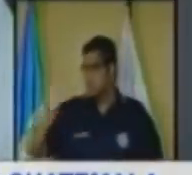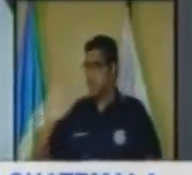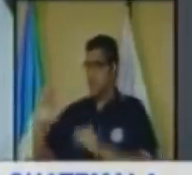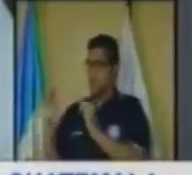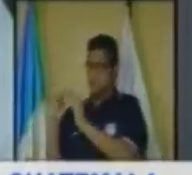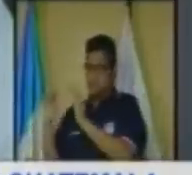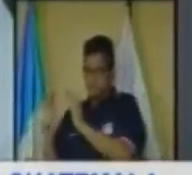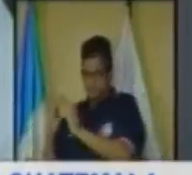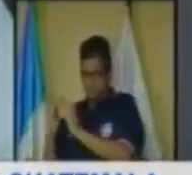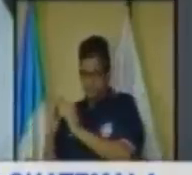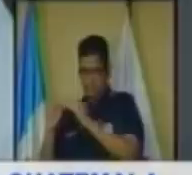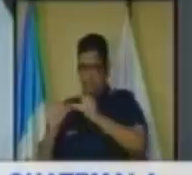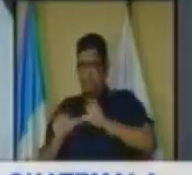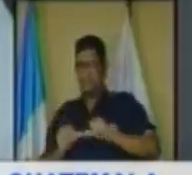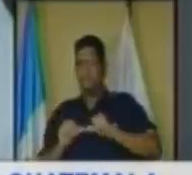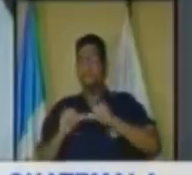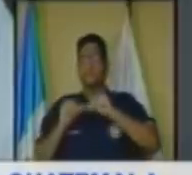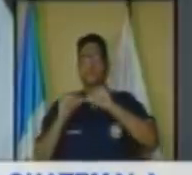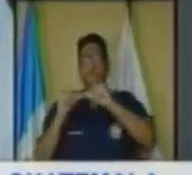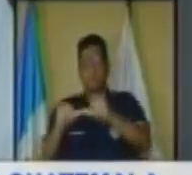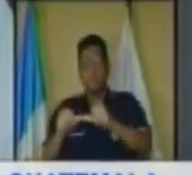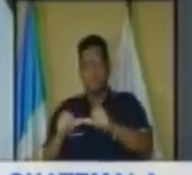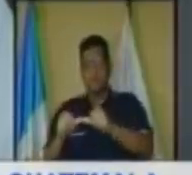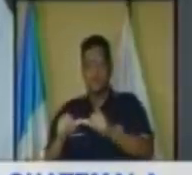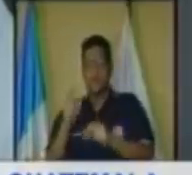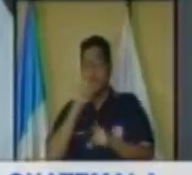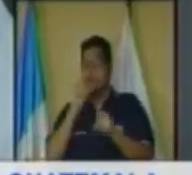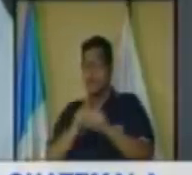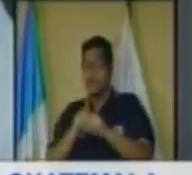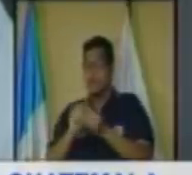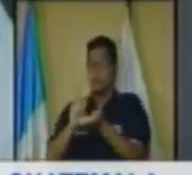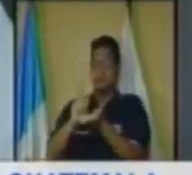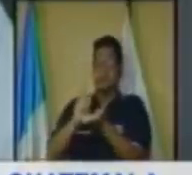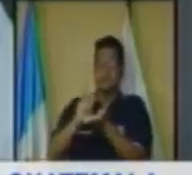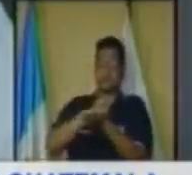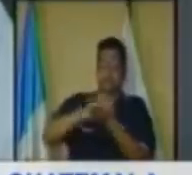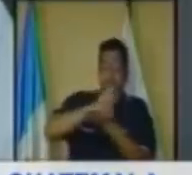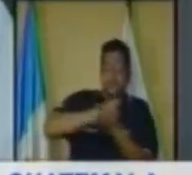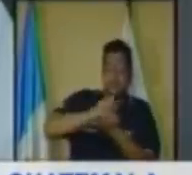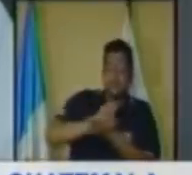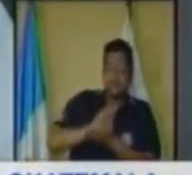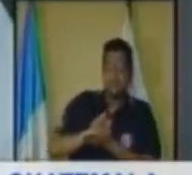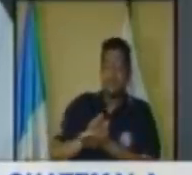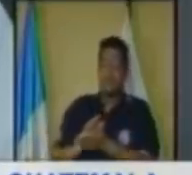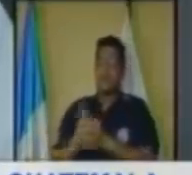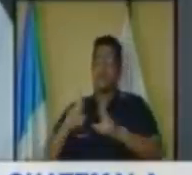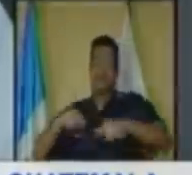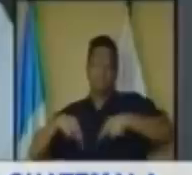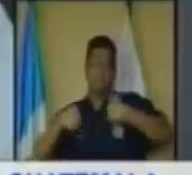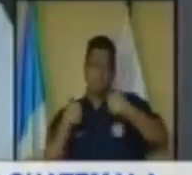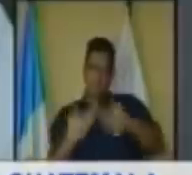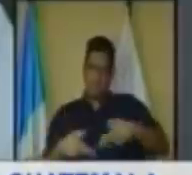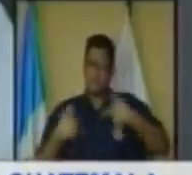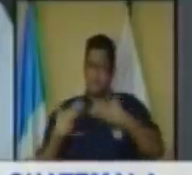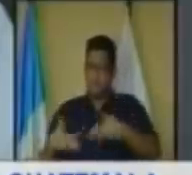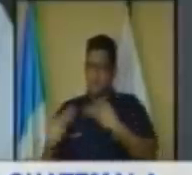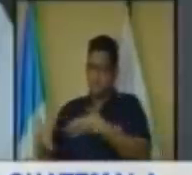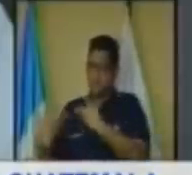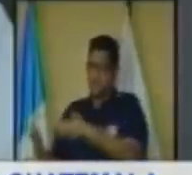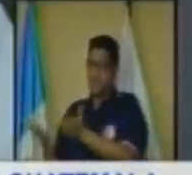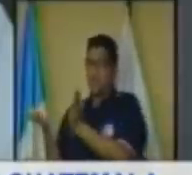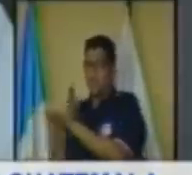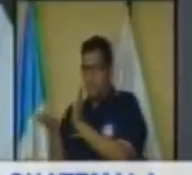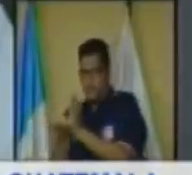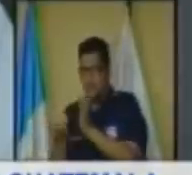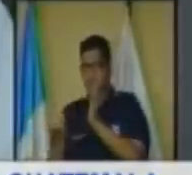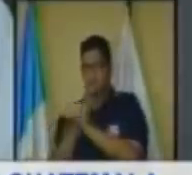Continuaremos llevando el gel a las escuelas para cuando regresen los niños, ¿verdad? Este siempre nos va a seguir